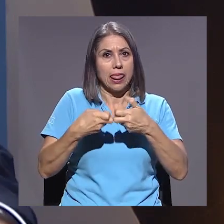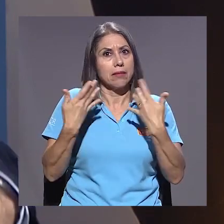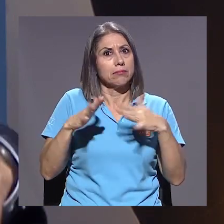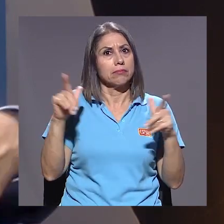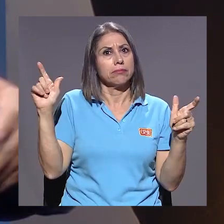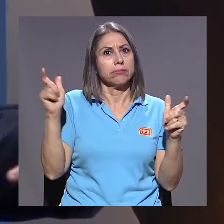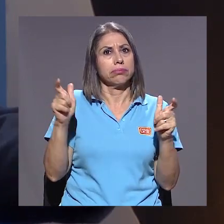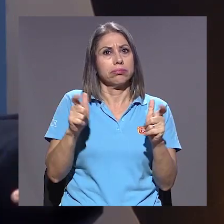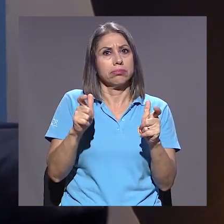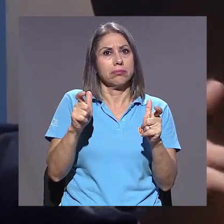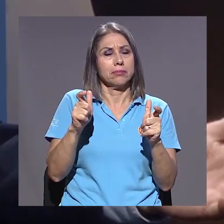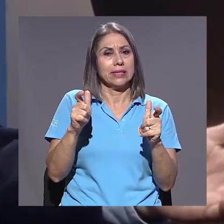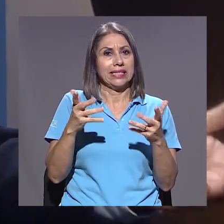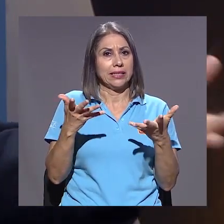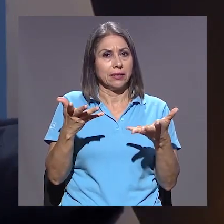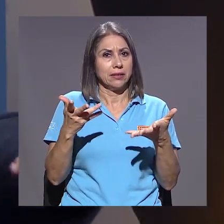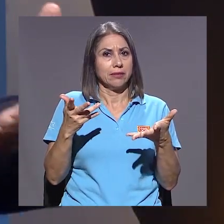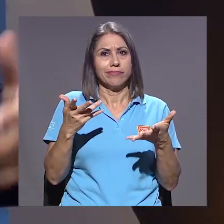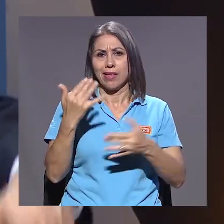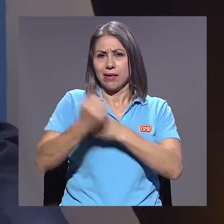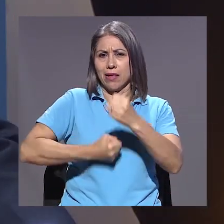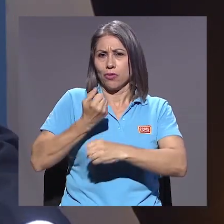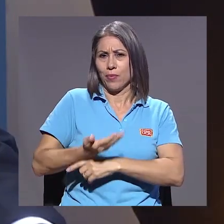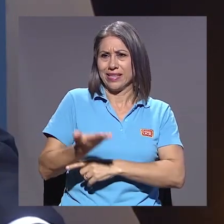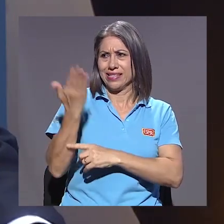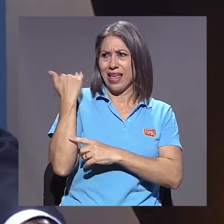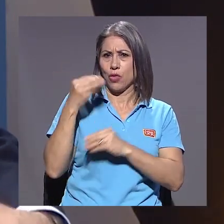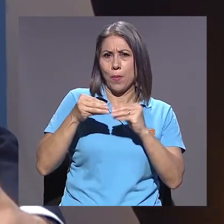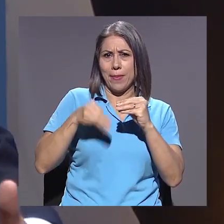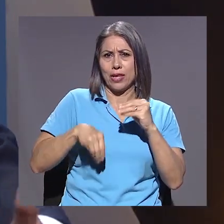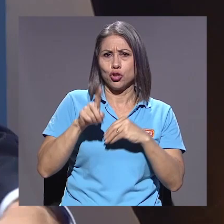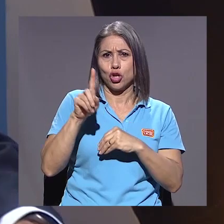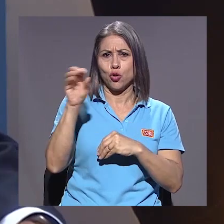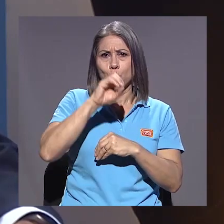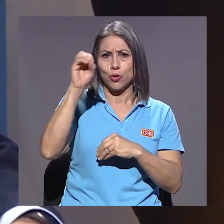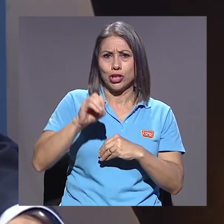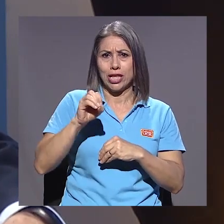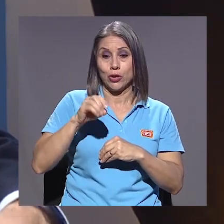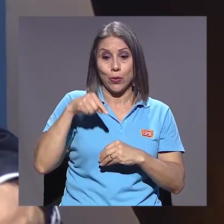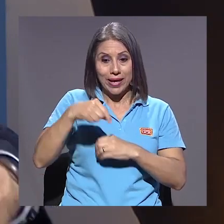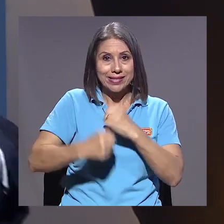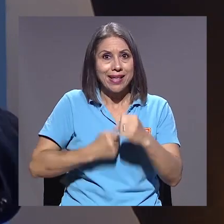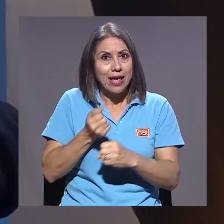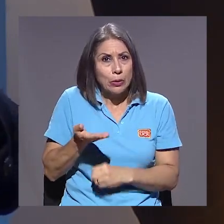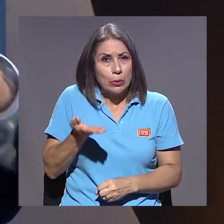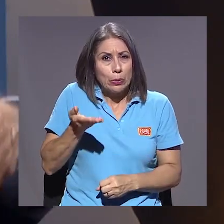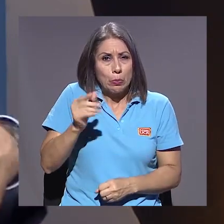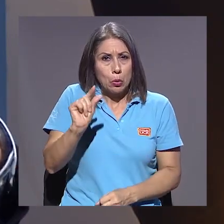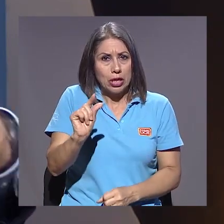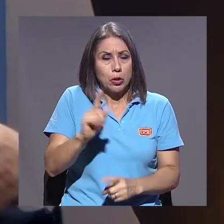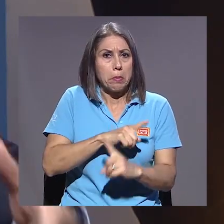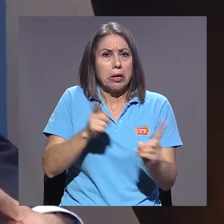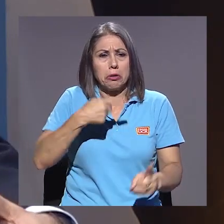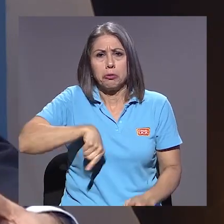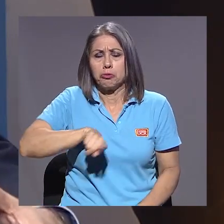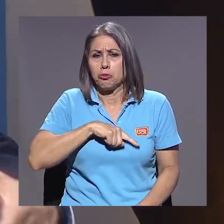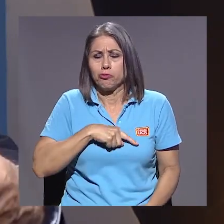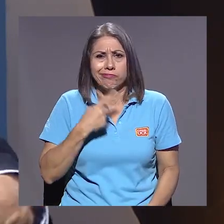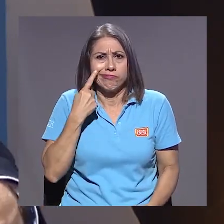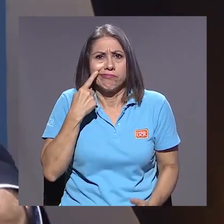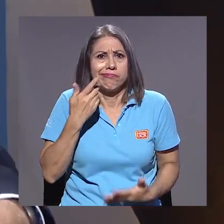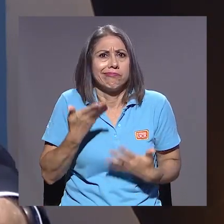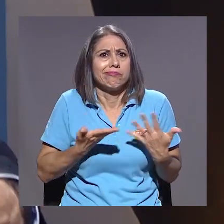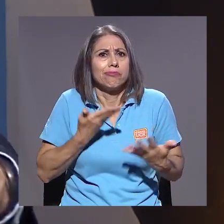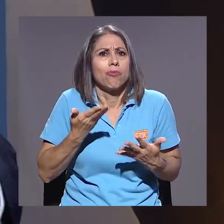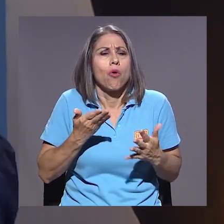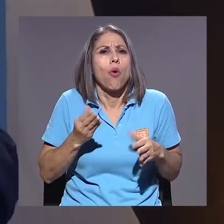disminución. Crece, bueno, el año pasado a menos del 1%, este año está creciendo un poquito más, pero no encontramos elementos que